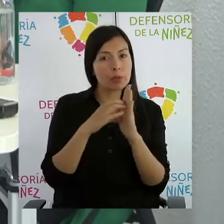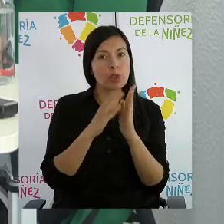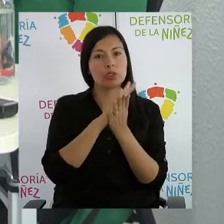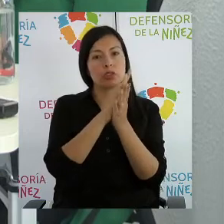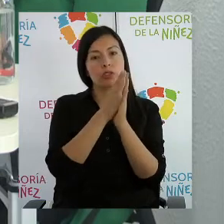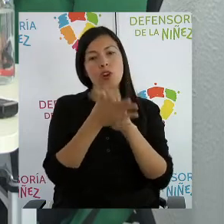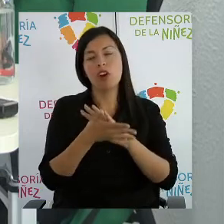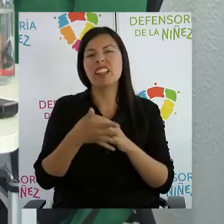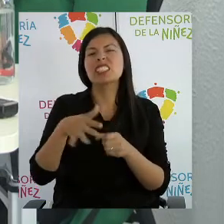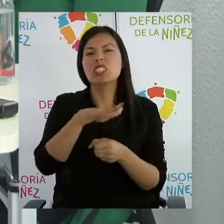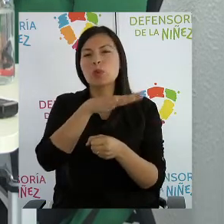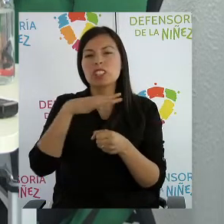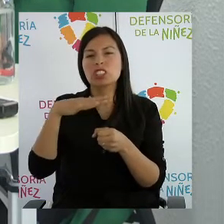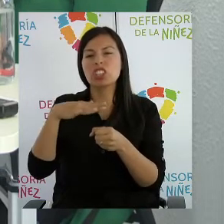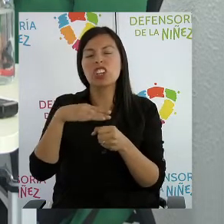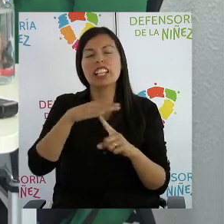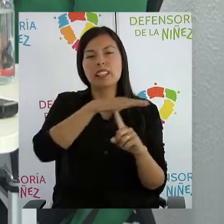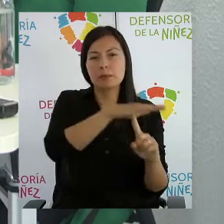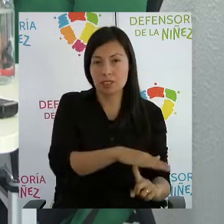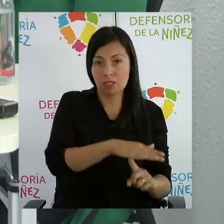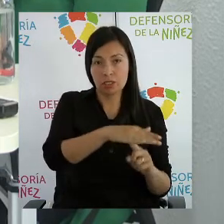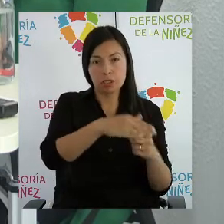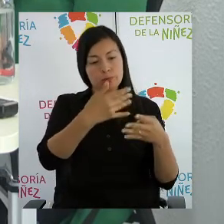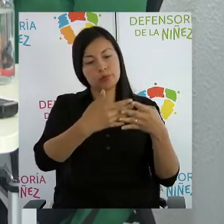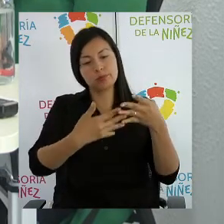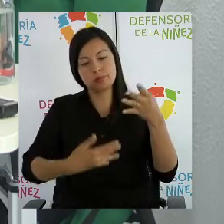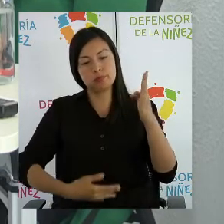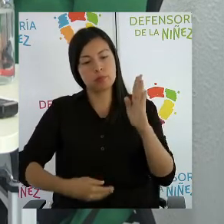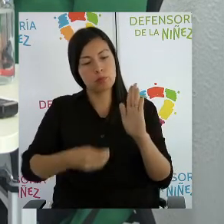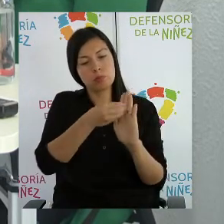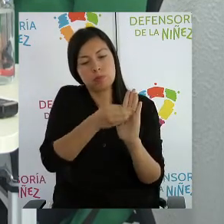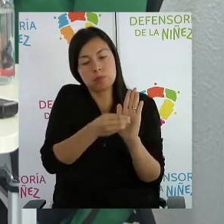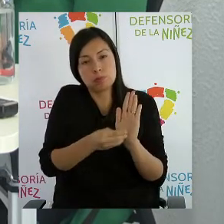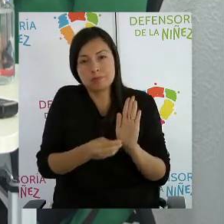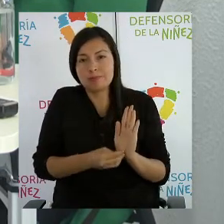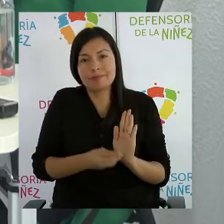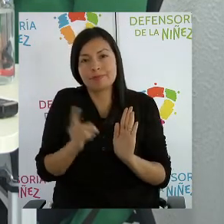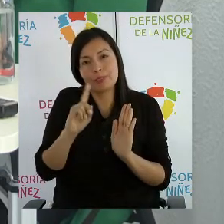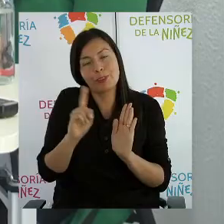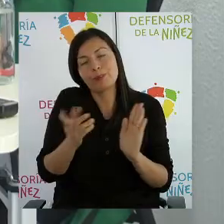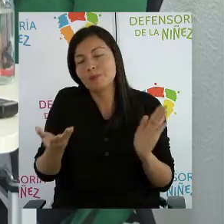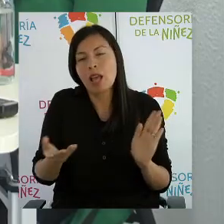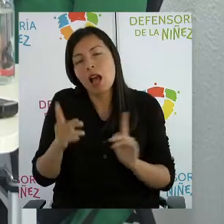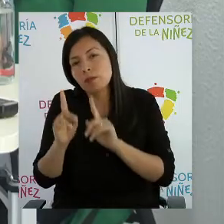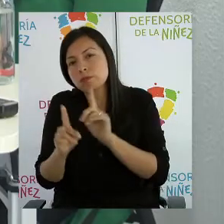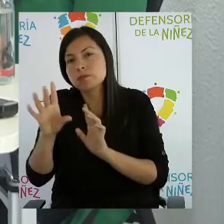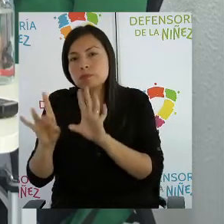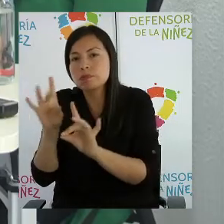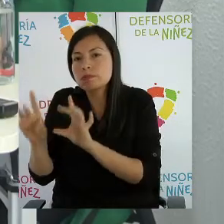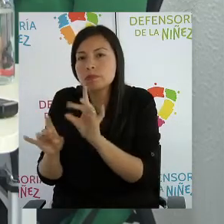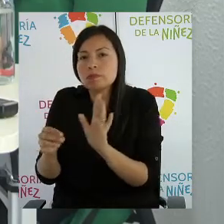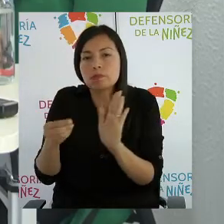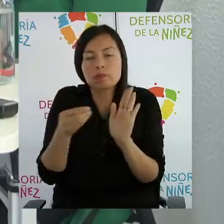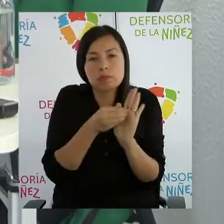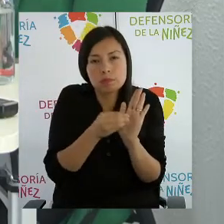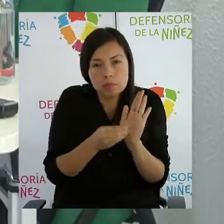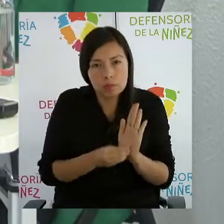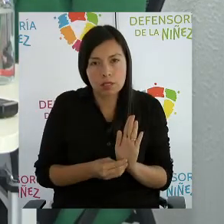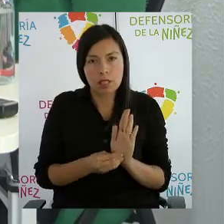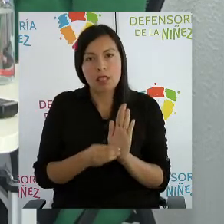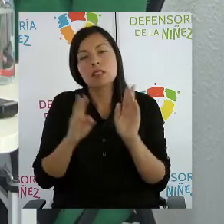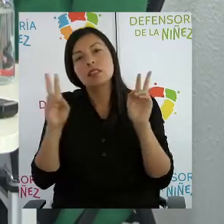las situaciones de discriminación. De hecho, extrañarán ustedes, por ejemplo, referencias explícitas a los niños, niñas y adolescentes con discapacidad,